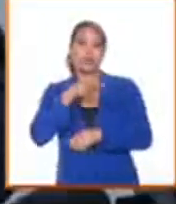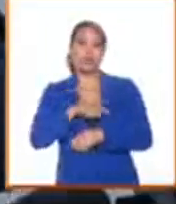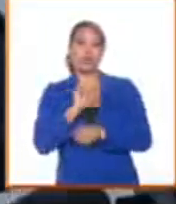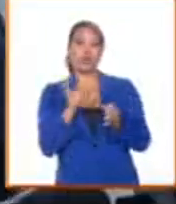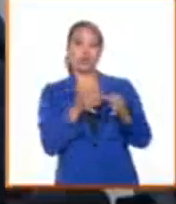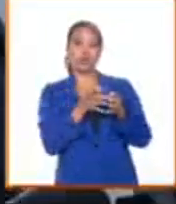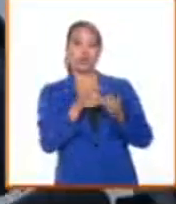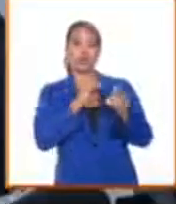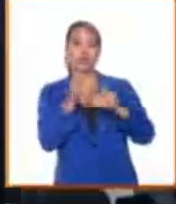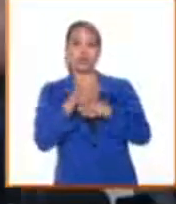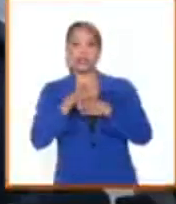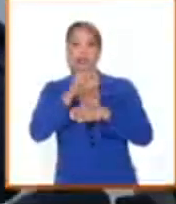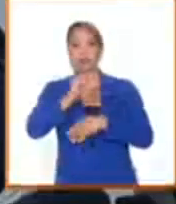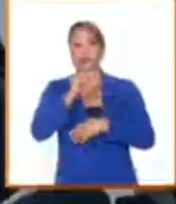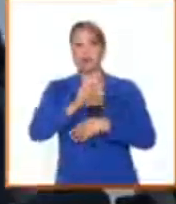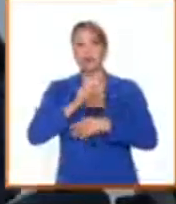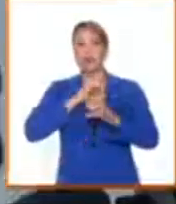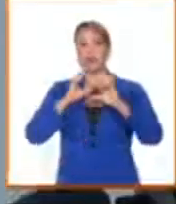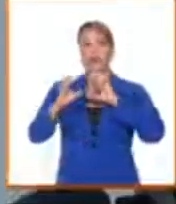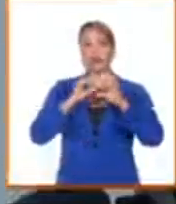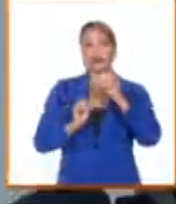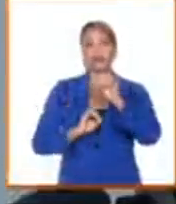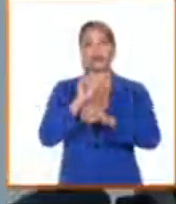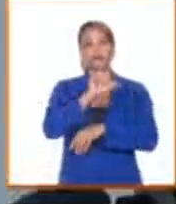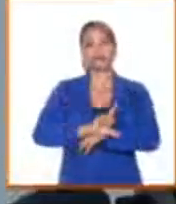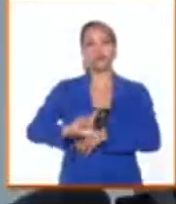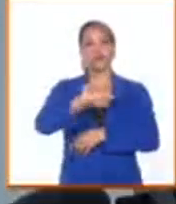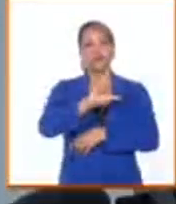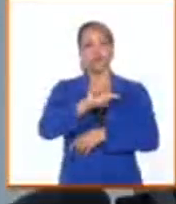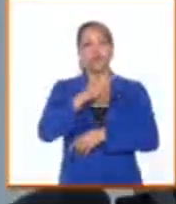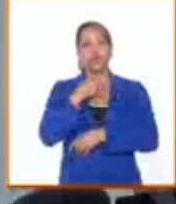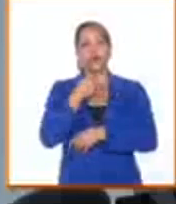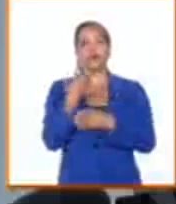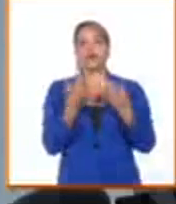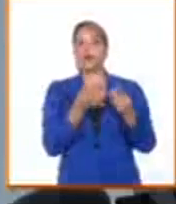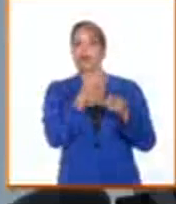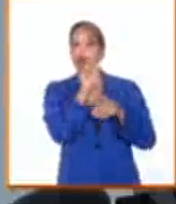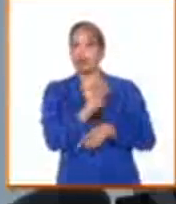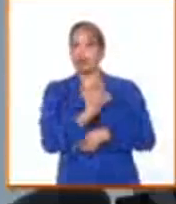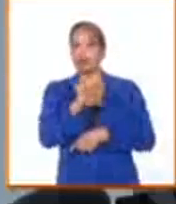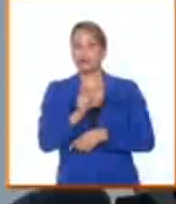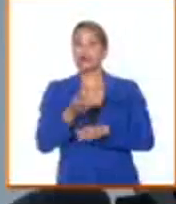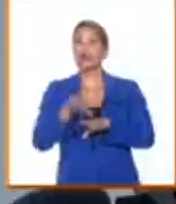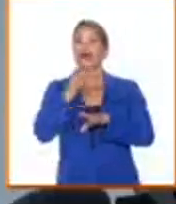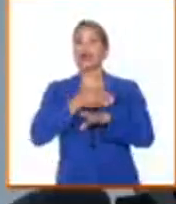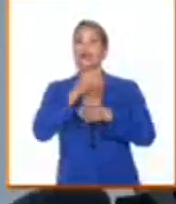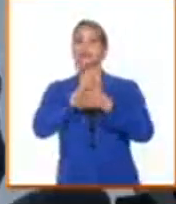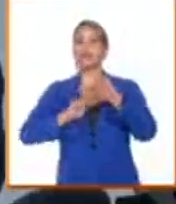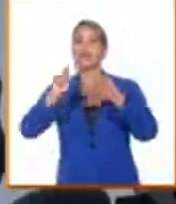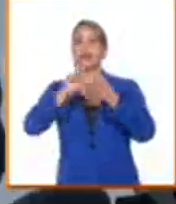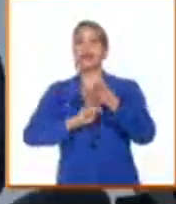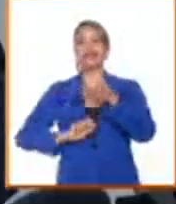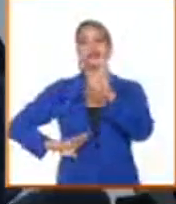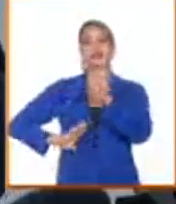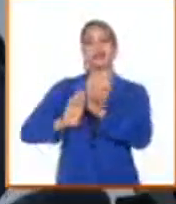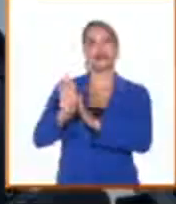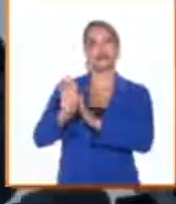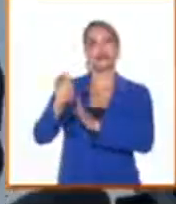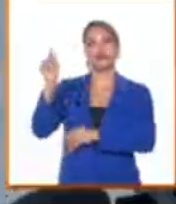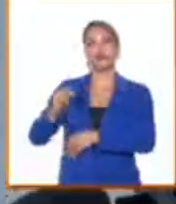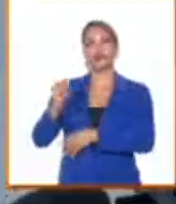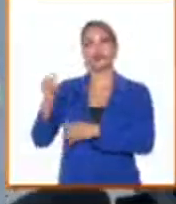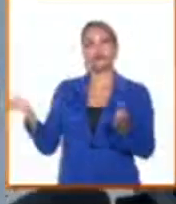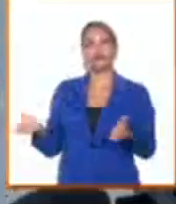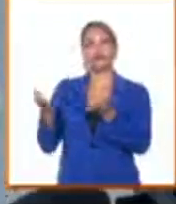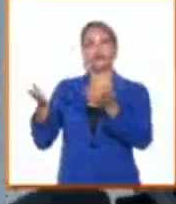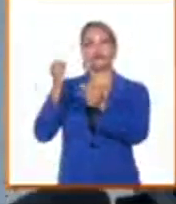de comunicadores, de todos los que hemos venido formando durante todos estos años, si usted no planifica el desarrollo de ese recurso humano en el